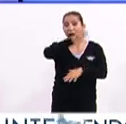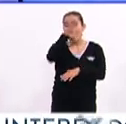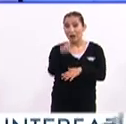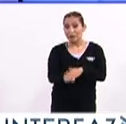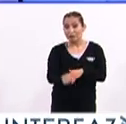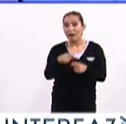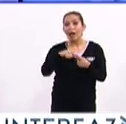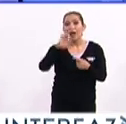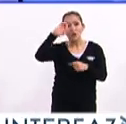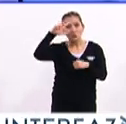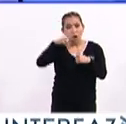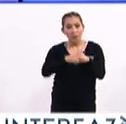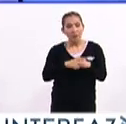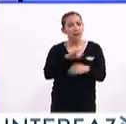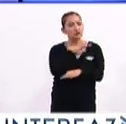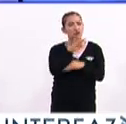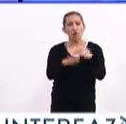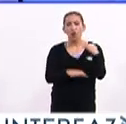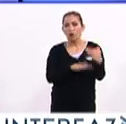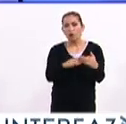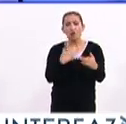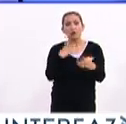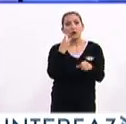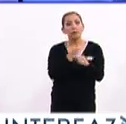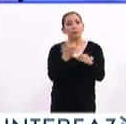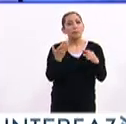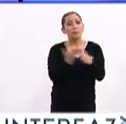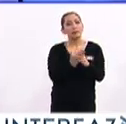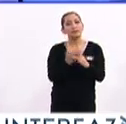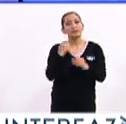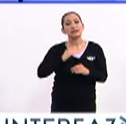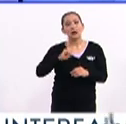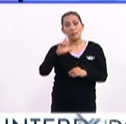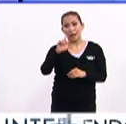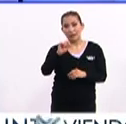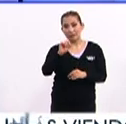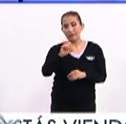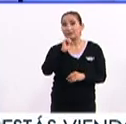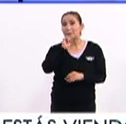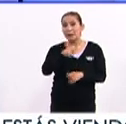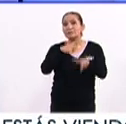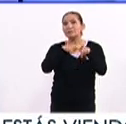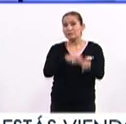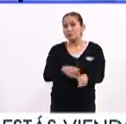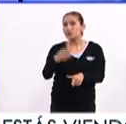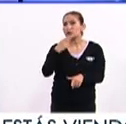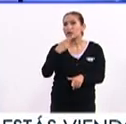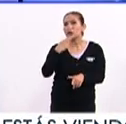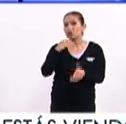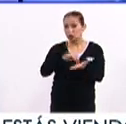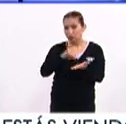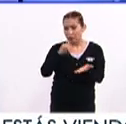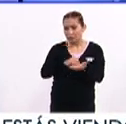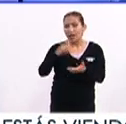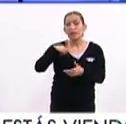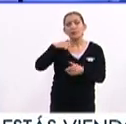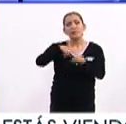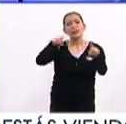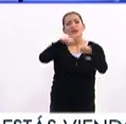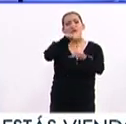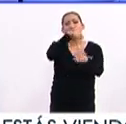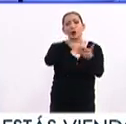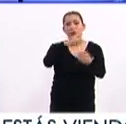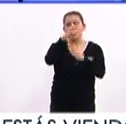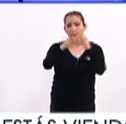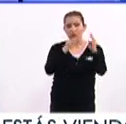África, también de Europa, todo esto durante la segunda mitad del siglo XX y se ha seguido utilizando en la actualidad en muchas sociedades del